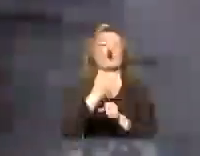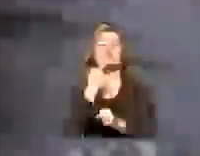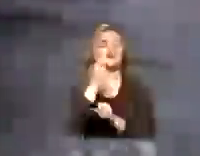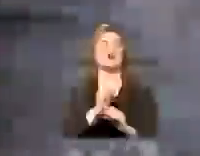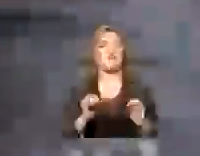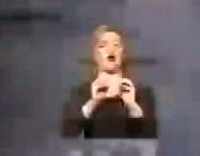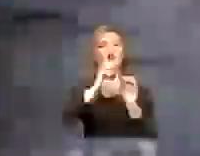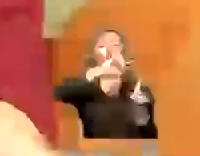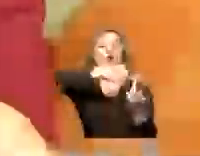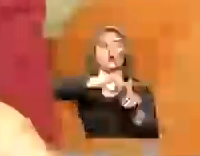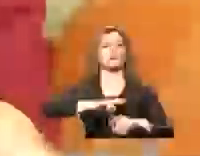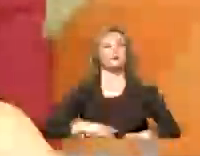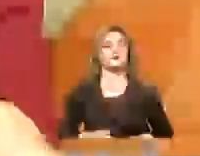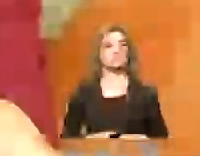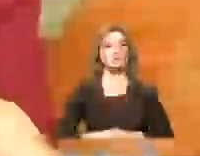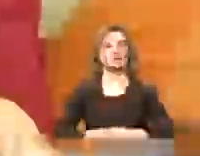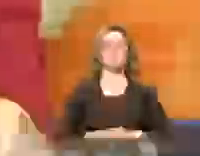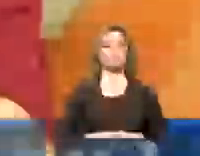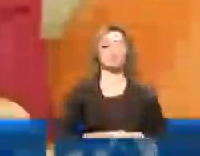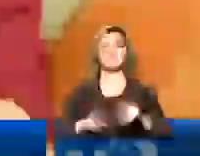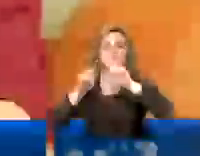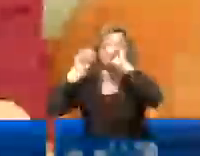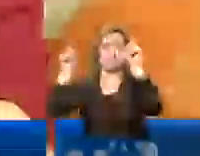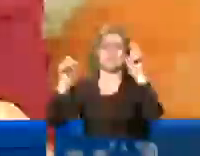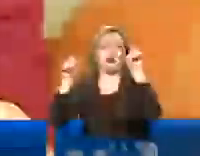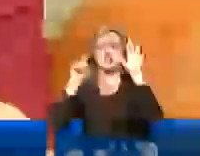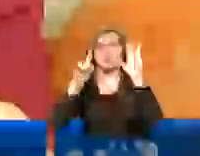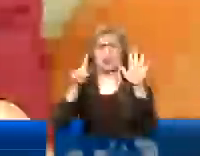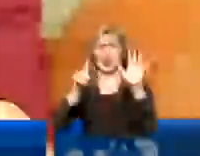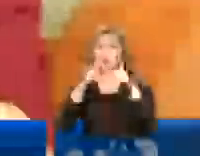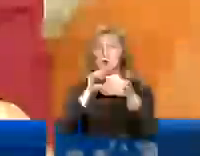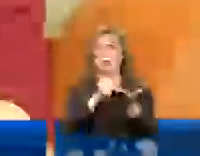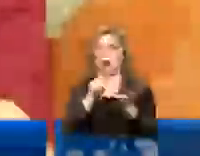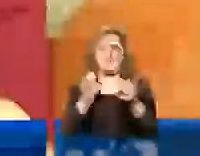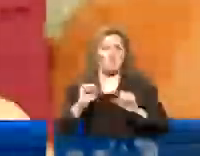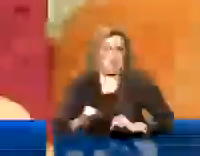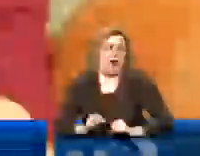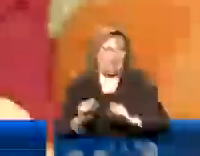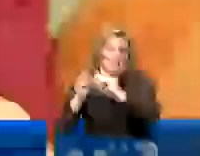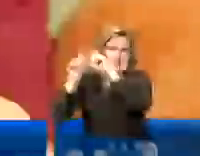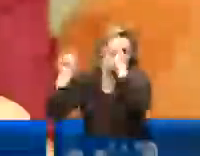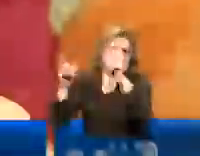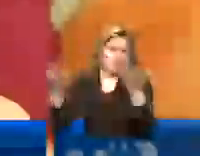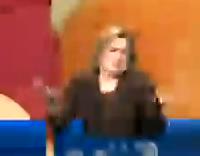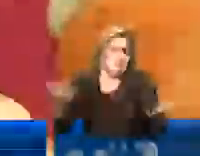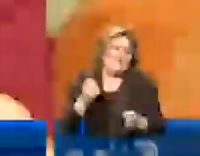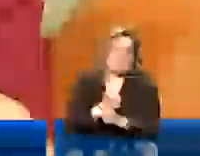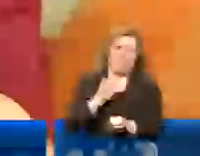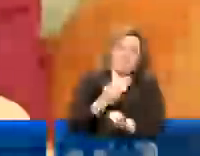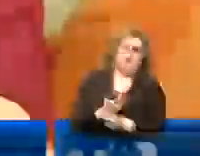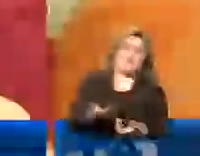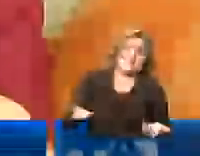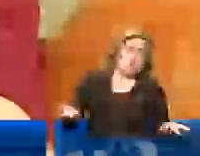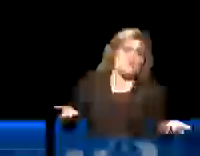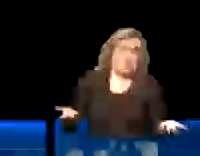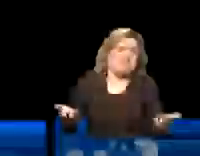es positivo. Los empleadores pueden asimilar esos $6, los trabajadores pueden